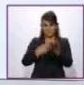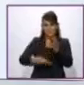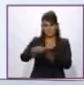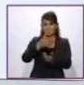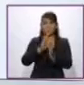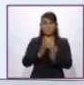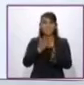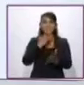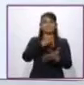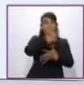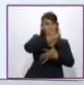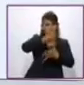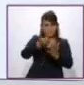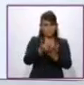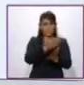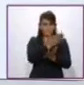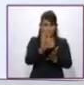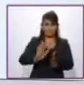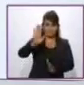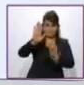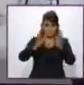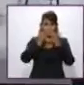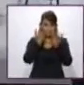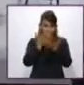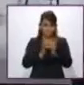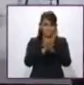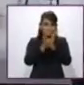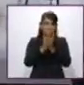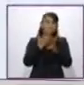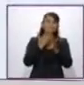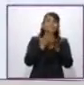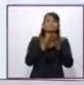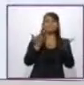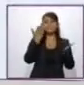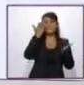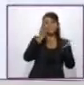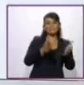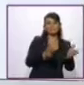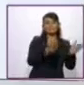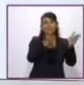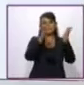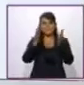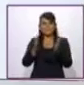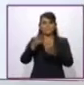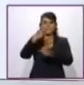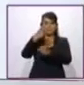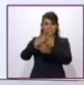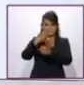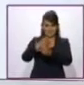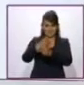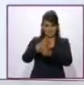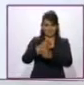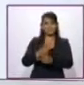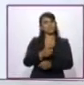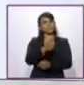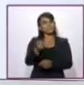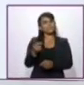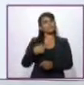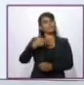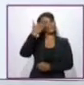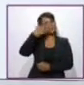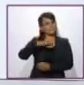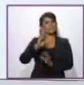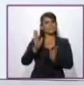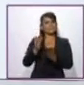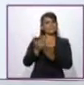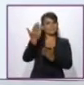a cada uno de los que lo han solicitado, pasaremos al segundo segmento, en donde, como cada uno de ustedes ya lo saben,